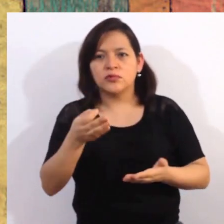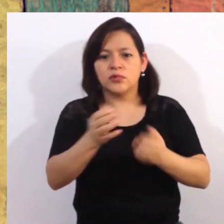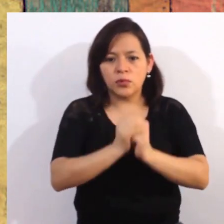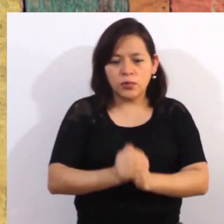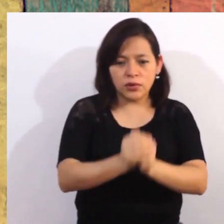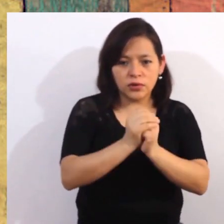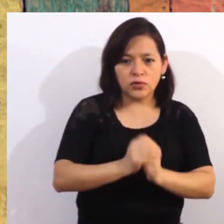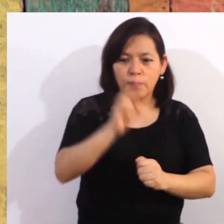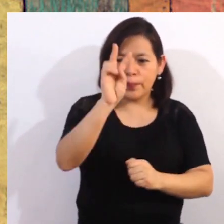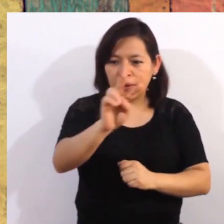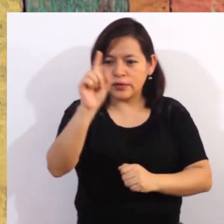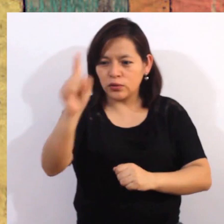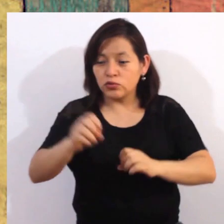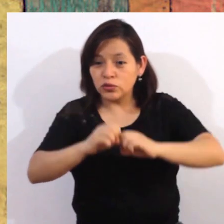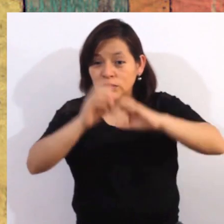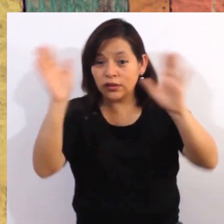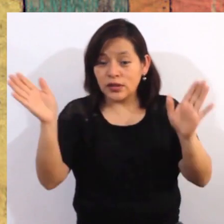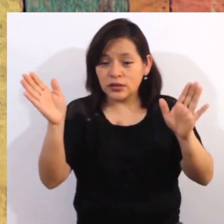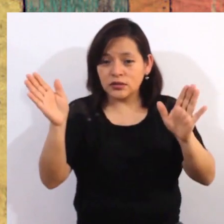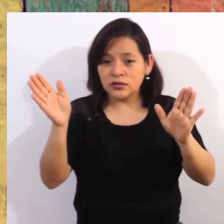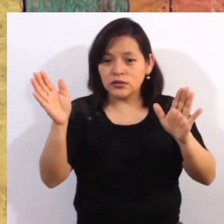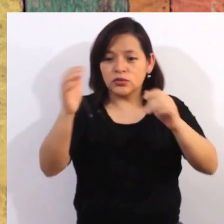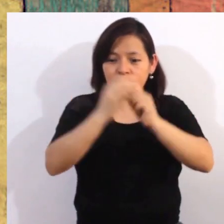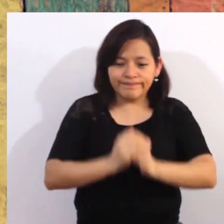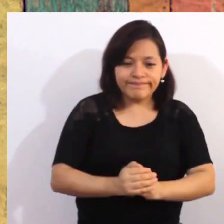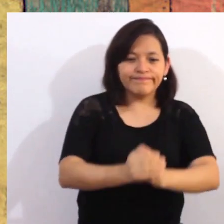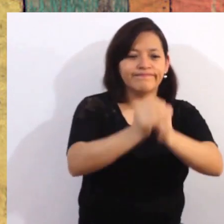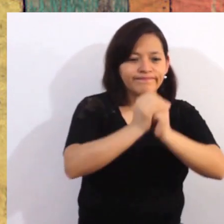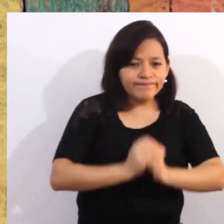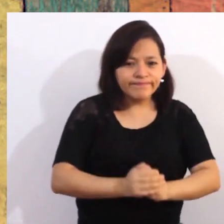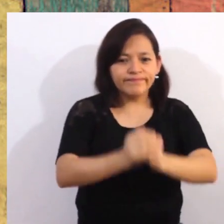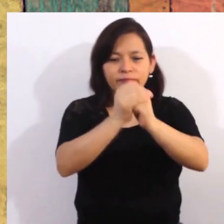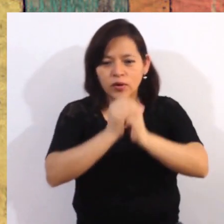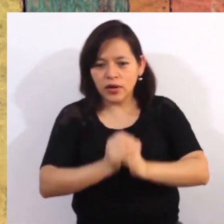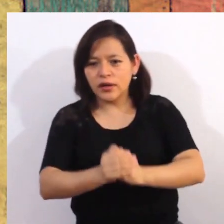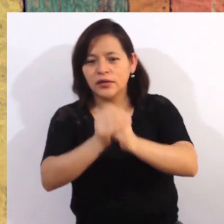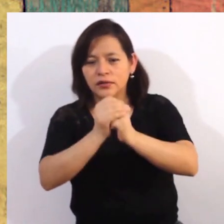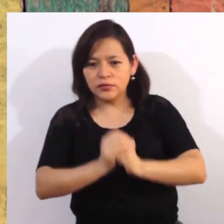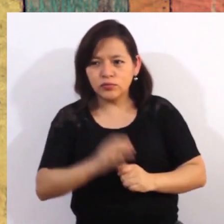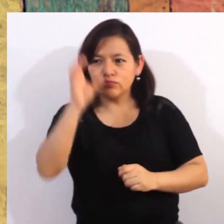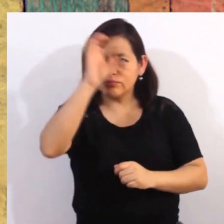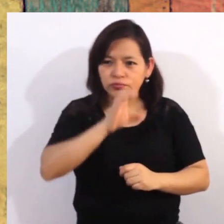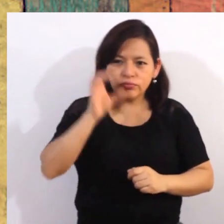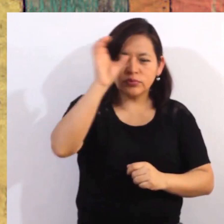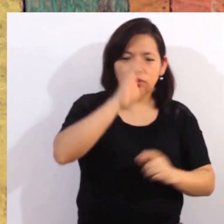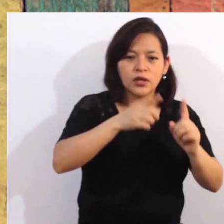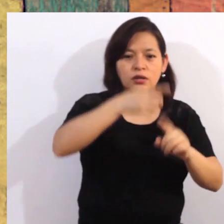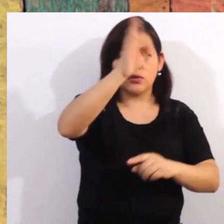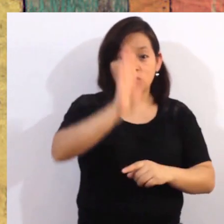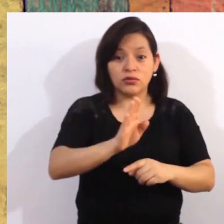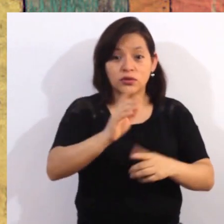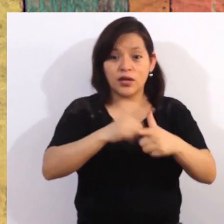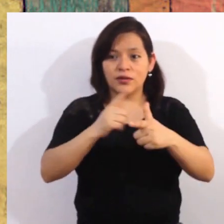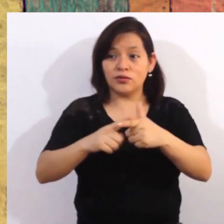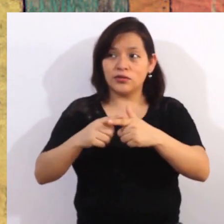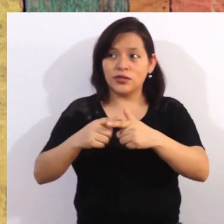21 días. Precisamente el día 24, después de haber iniciado este tiempo especial de Daniel, viene el mensaje